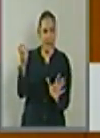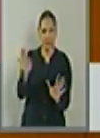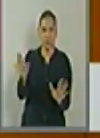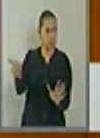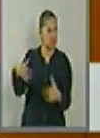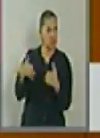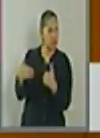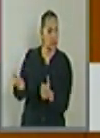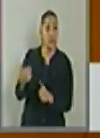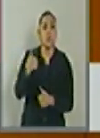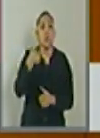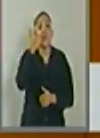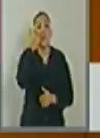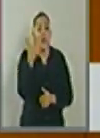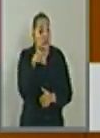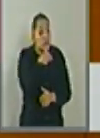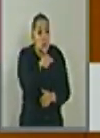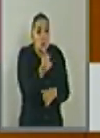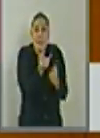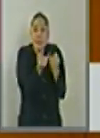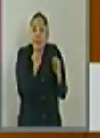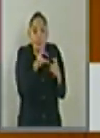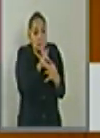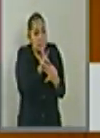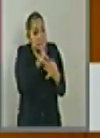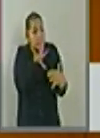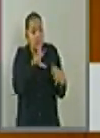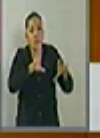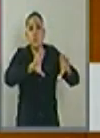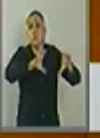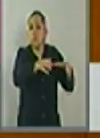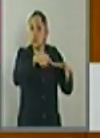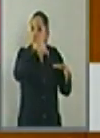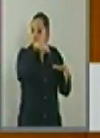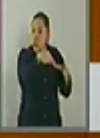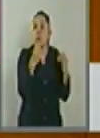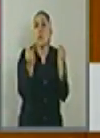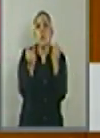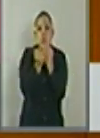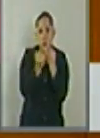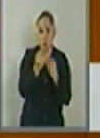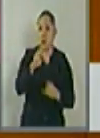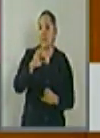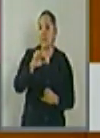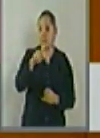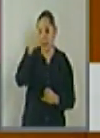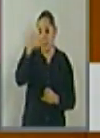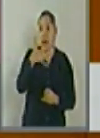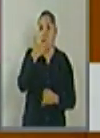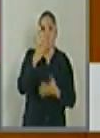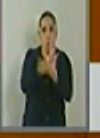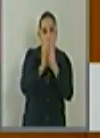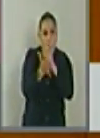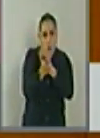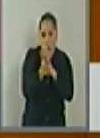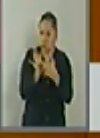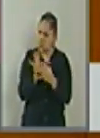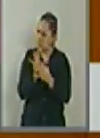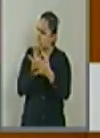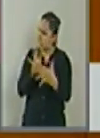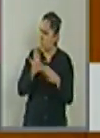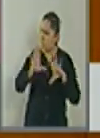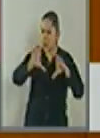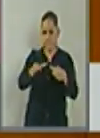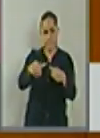cuando hablamos de una Fiscalía General Autónoma. Igual, una Fiscalía General Anticorrupción que no sea